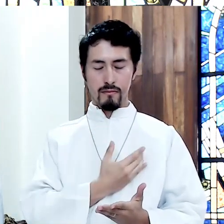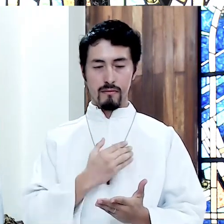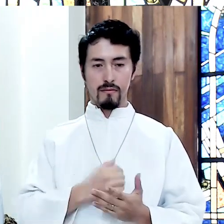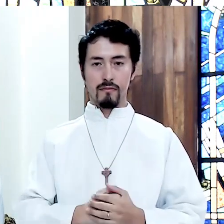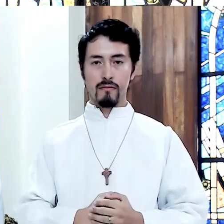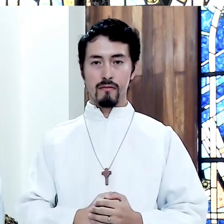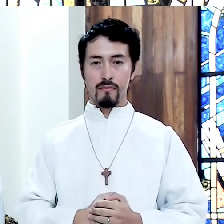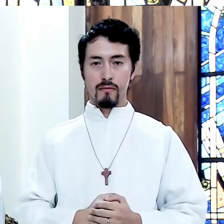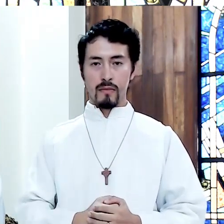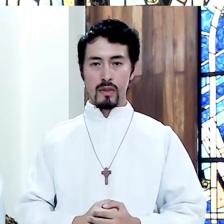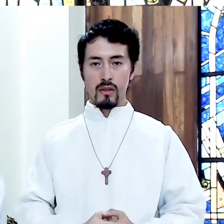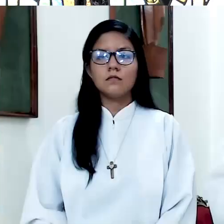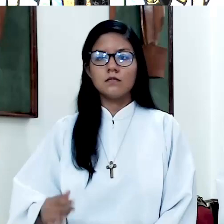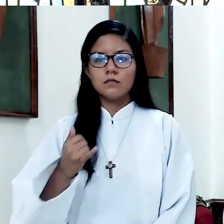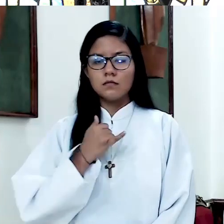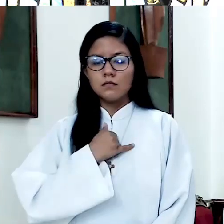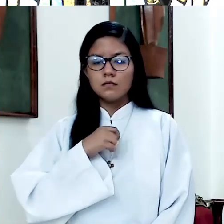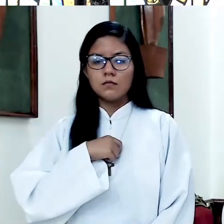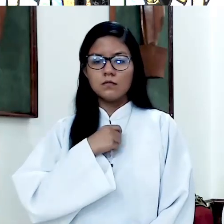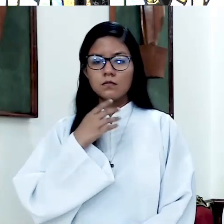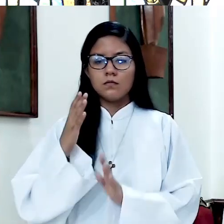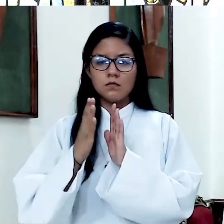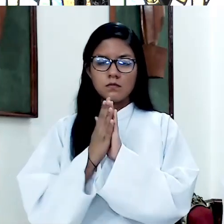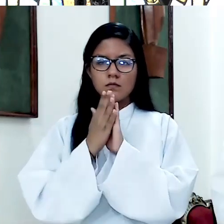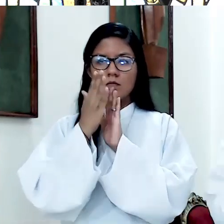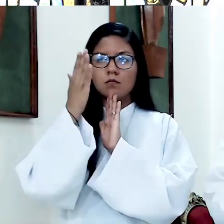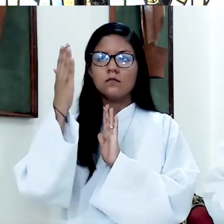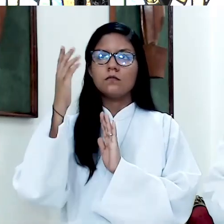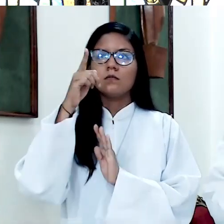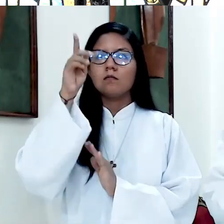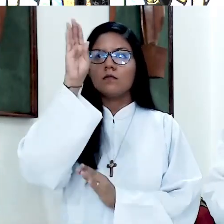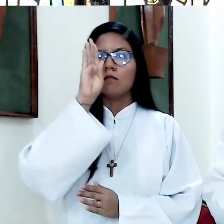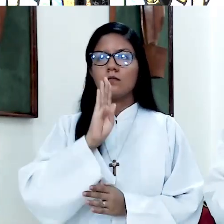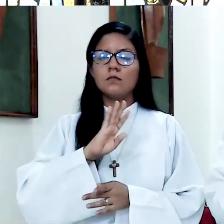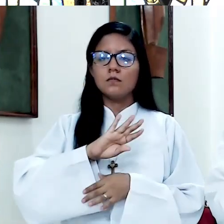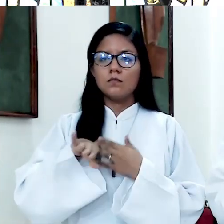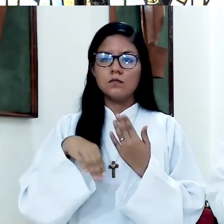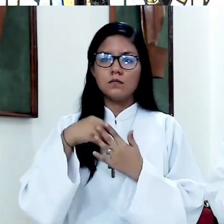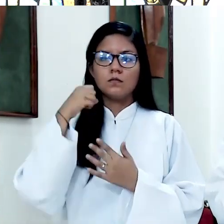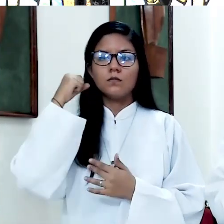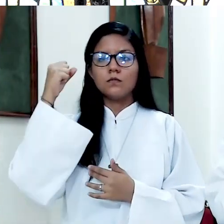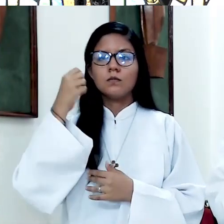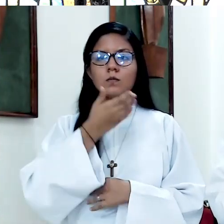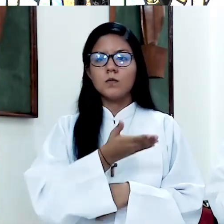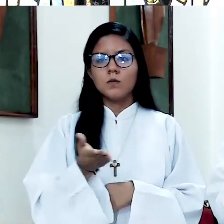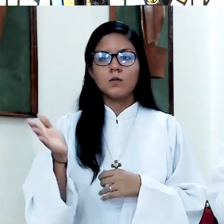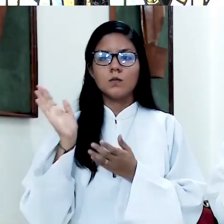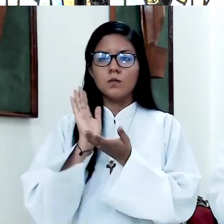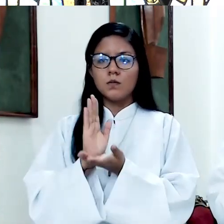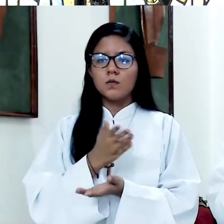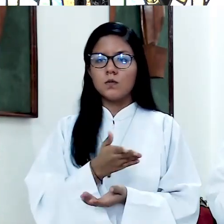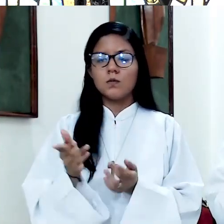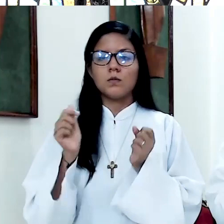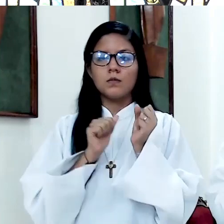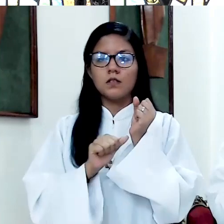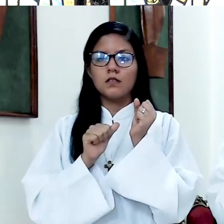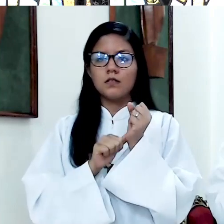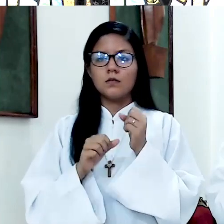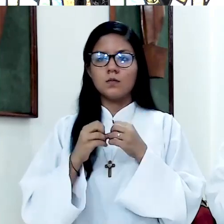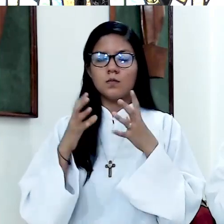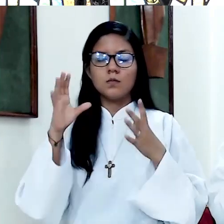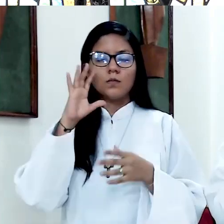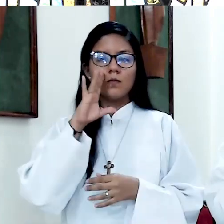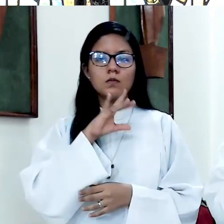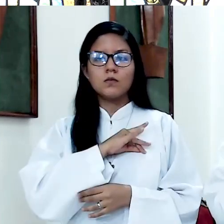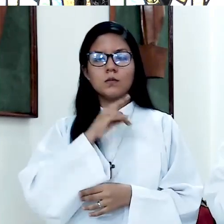Yo confieso ante Dios Todopoderoso y ante ustedes, hermanos, que he pecado mucho